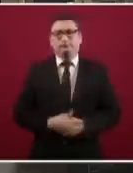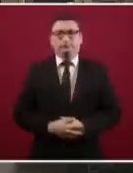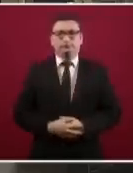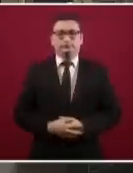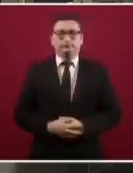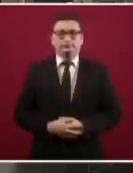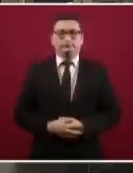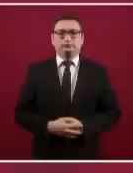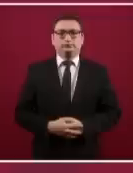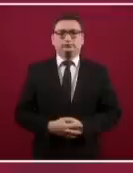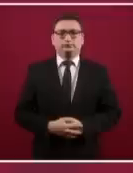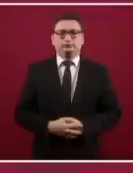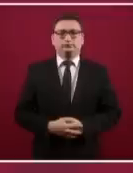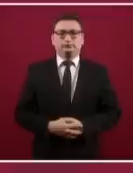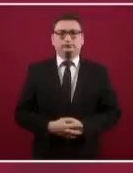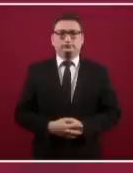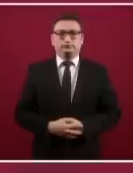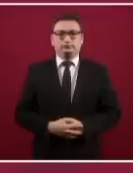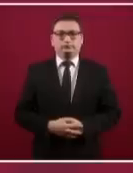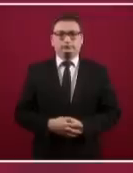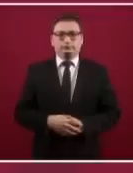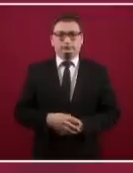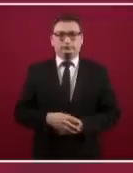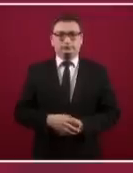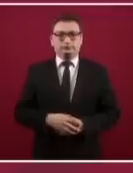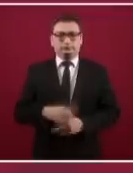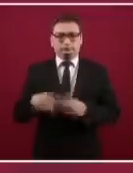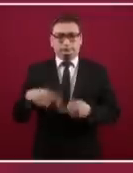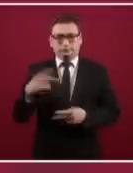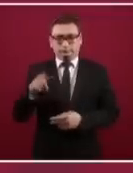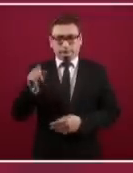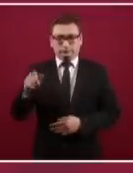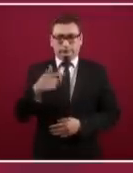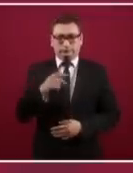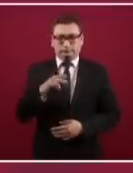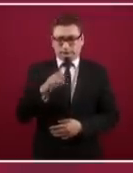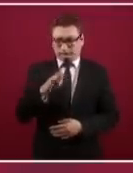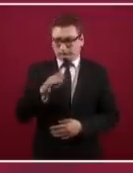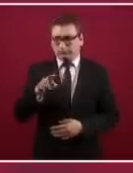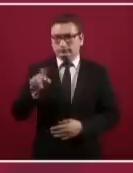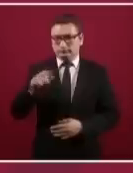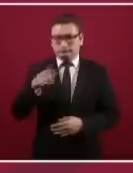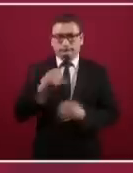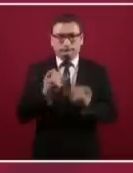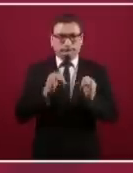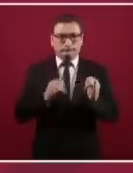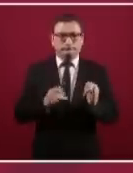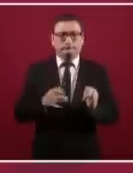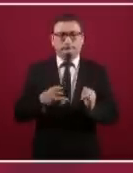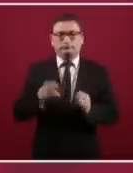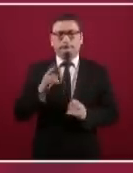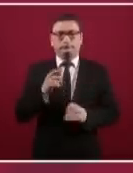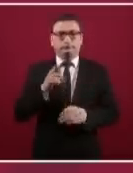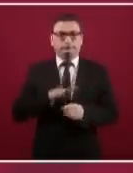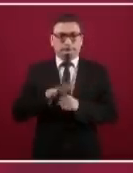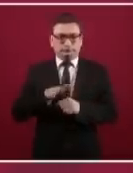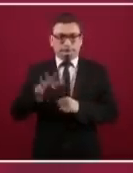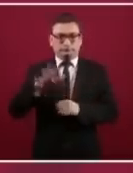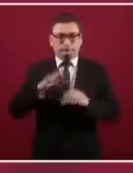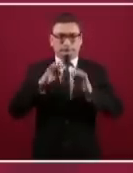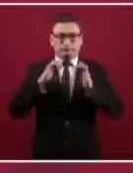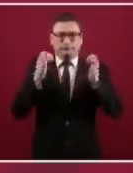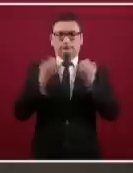a estar en Guasave en la inauguración del estadio,